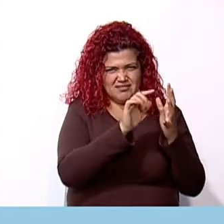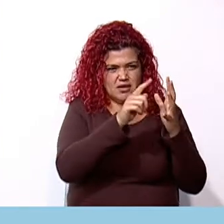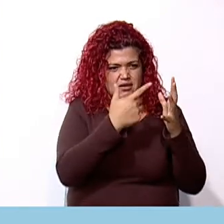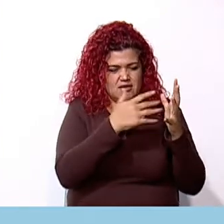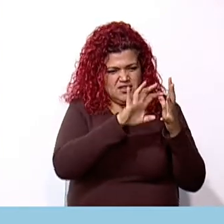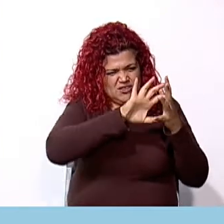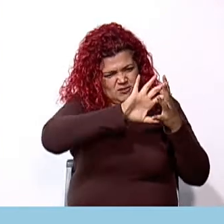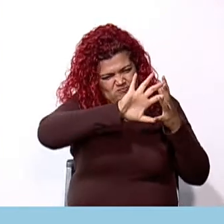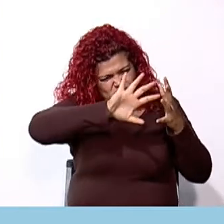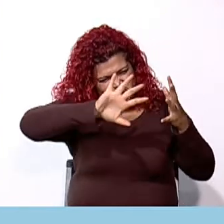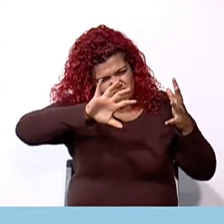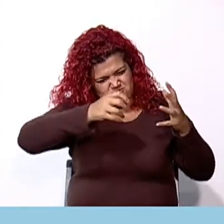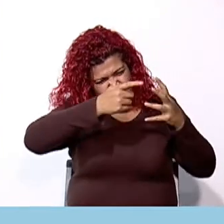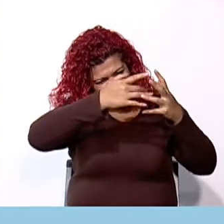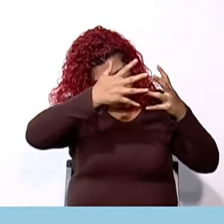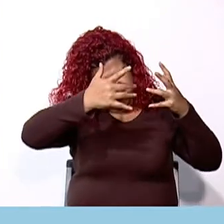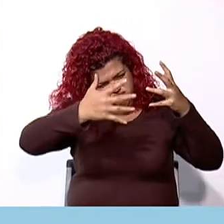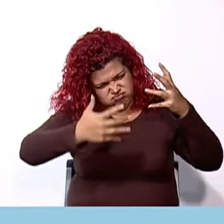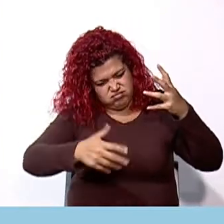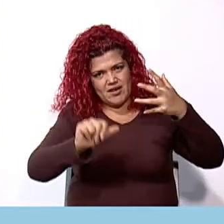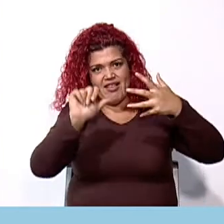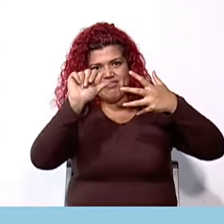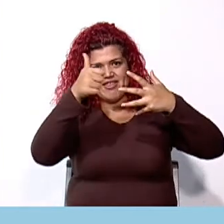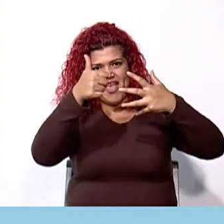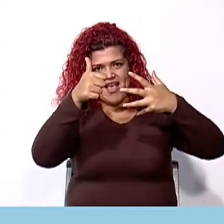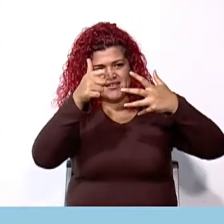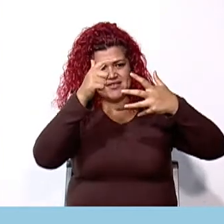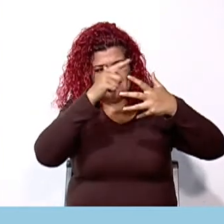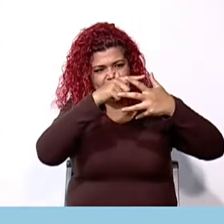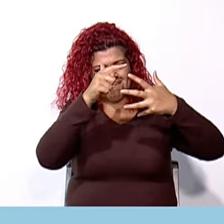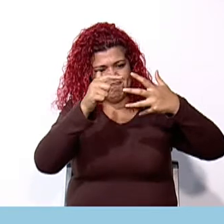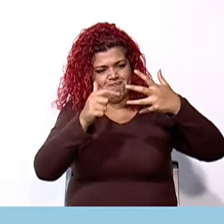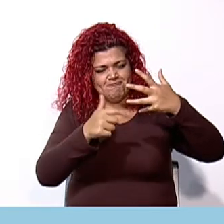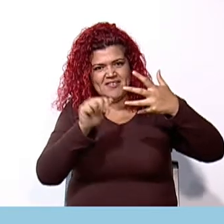desagrupar en 10 decenas.